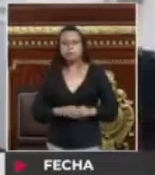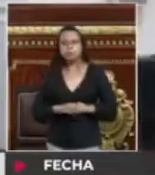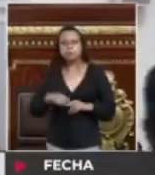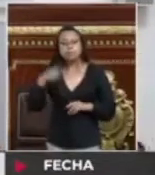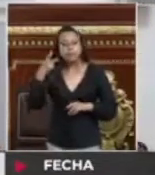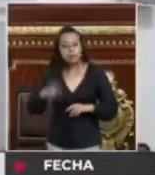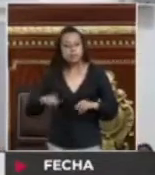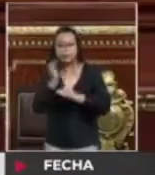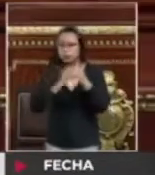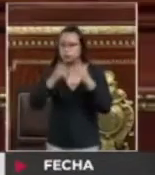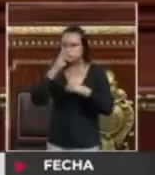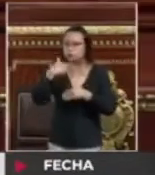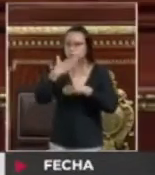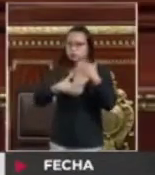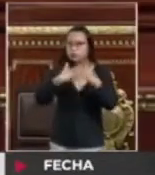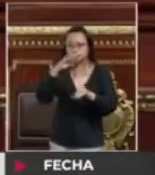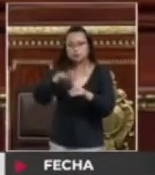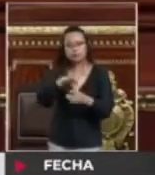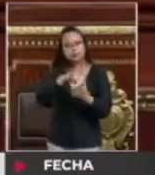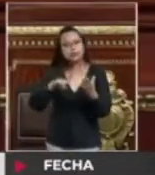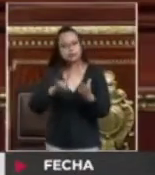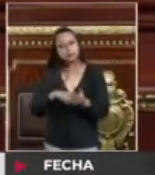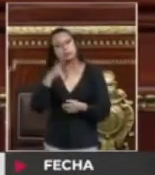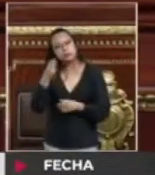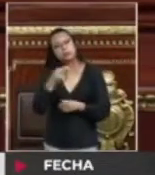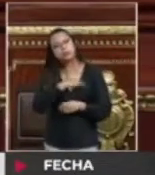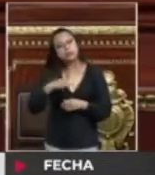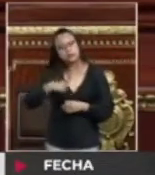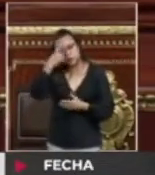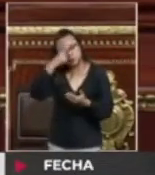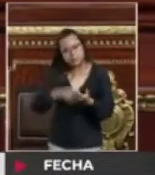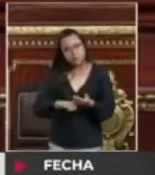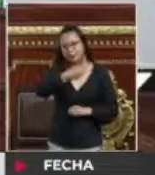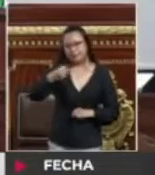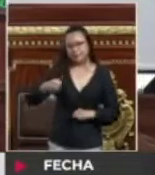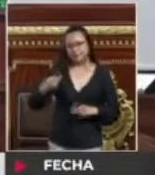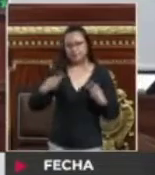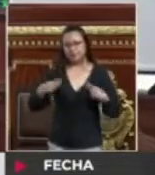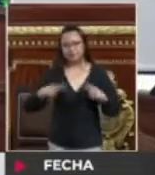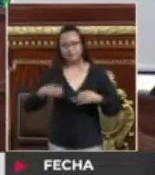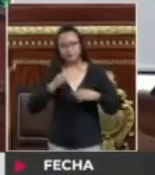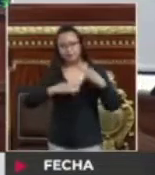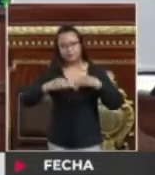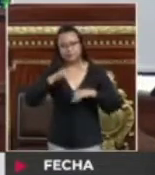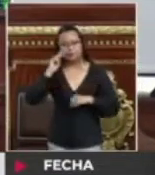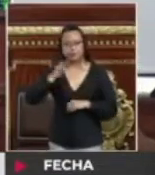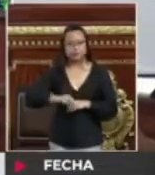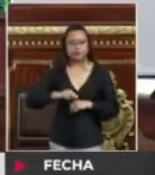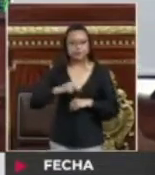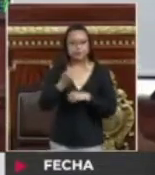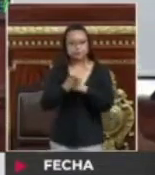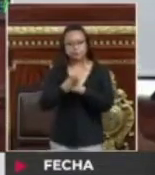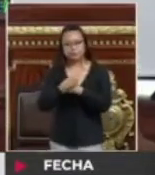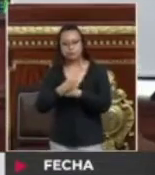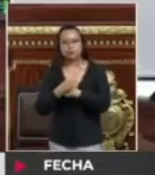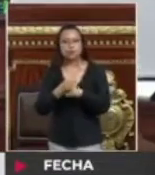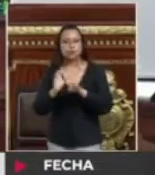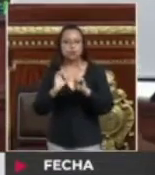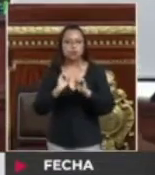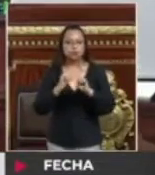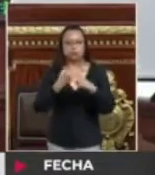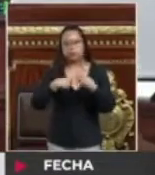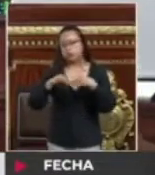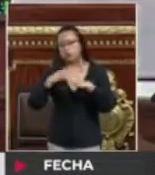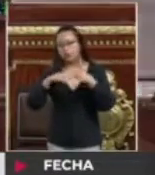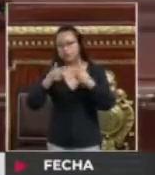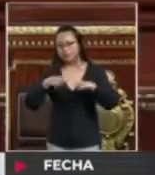el proceso por el cual las candidatas y candidatos a cargos de elección popular colocan propaganda electoral en el espacio público y en el